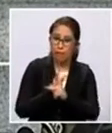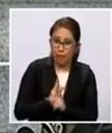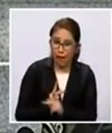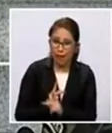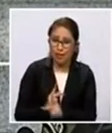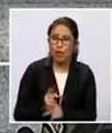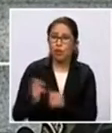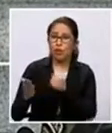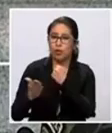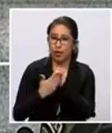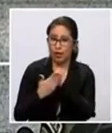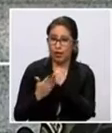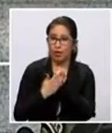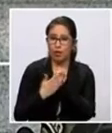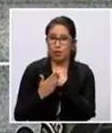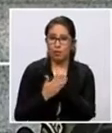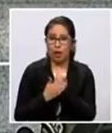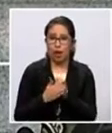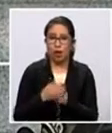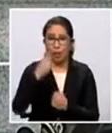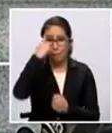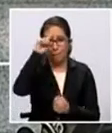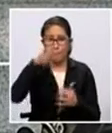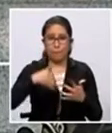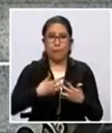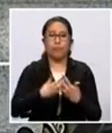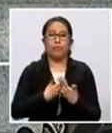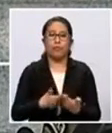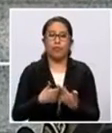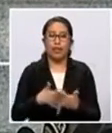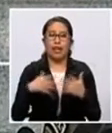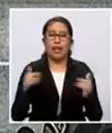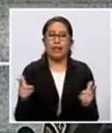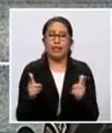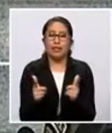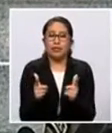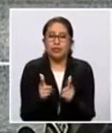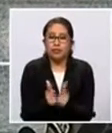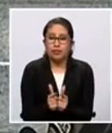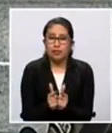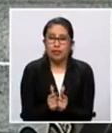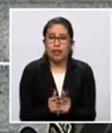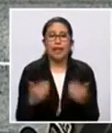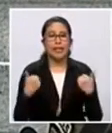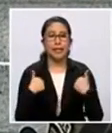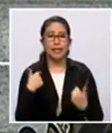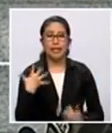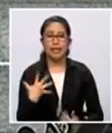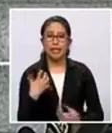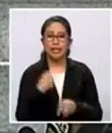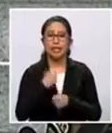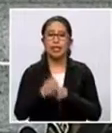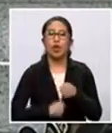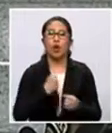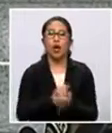crédito directo a la micro y pequeña empresa que está a 5 años y